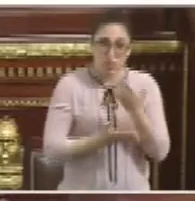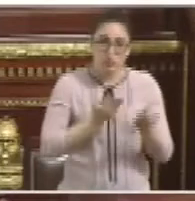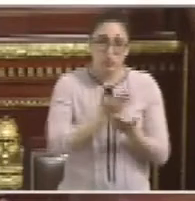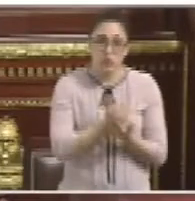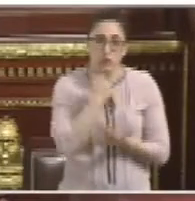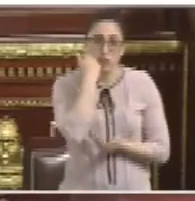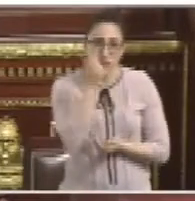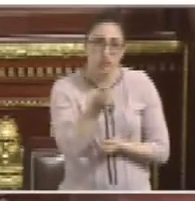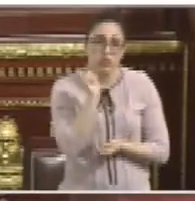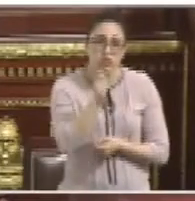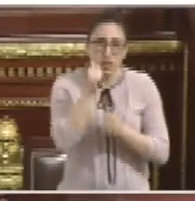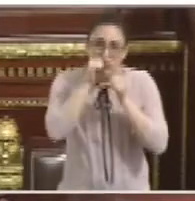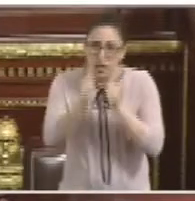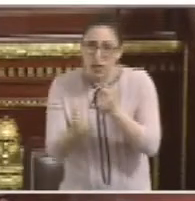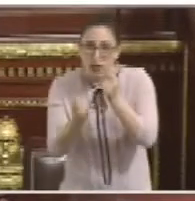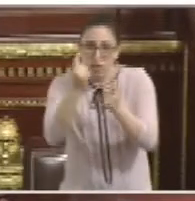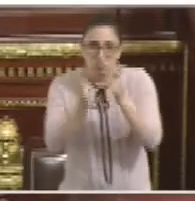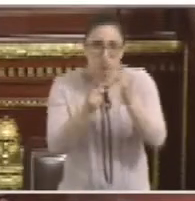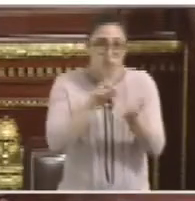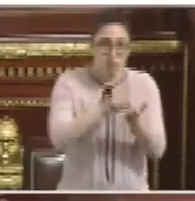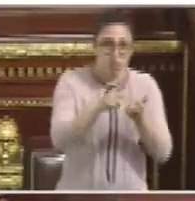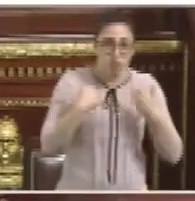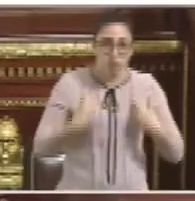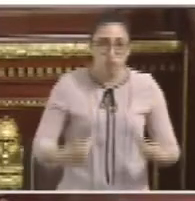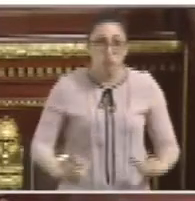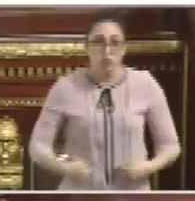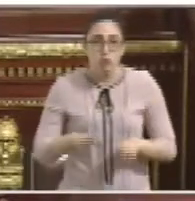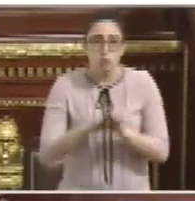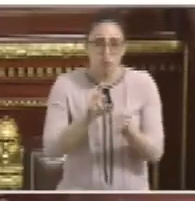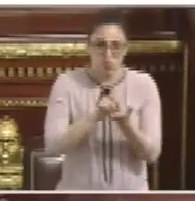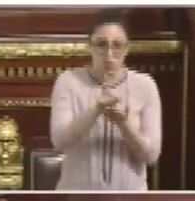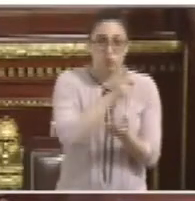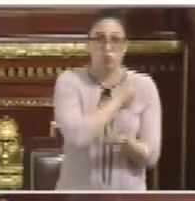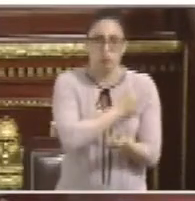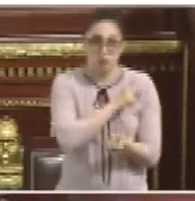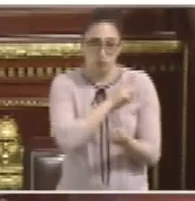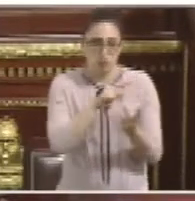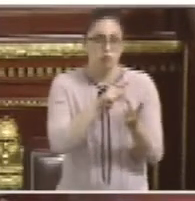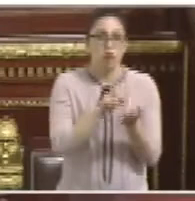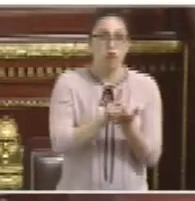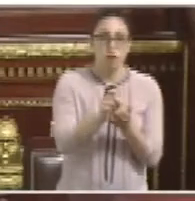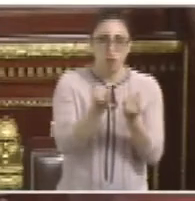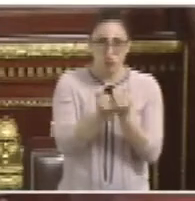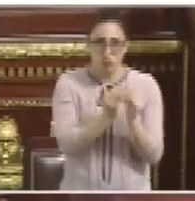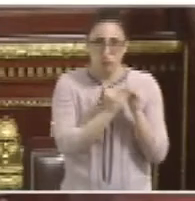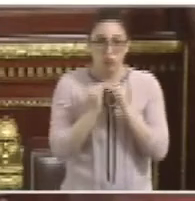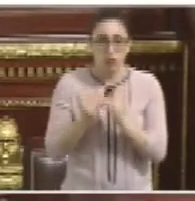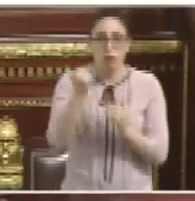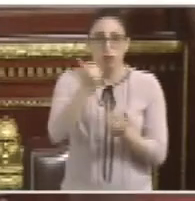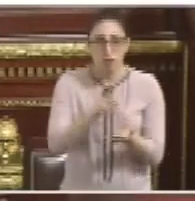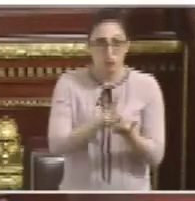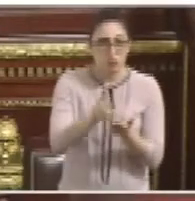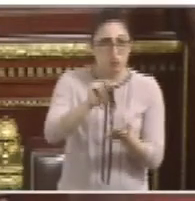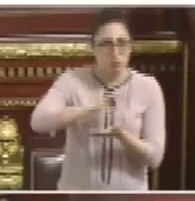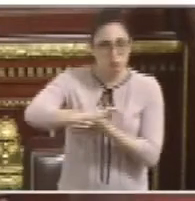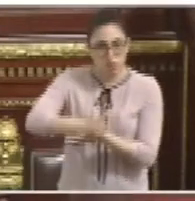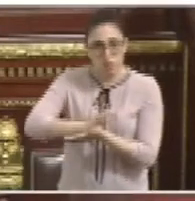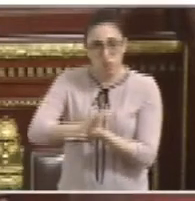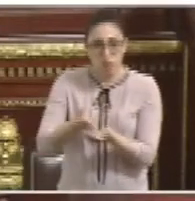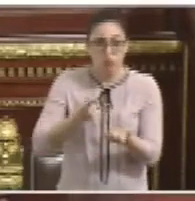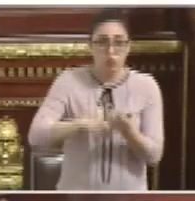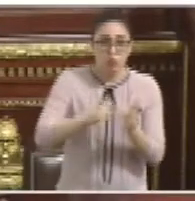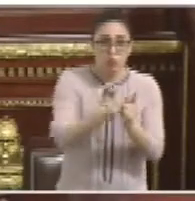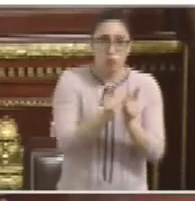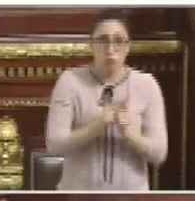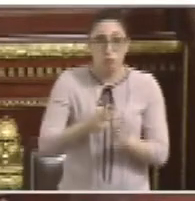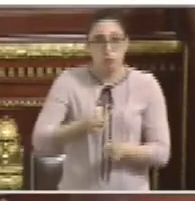pretende atender diversos derechos humanos, como lo son el derecho a la salud, a la igualdad y no discriminación a favor de los grupos de atención